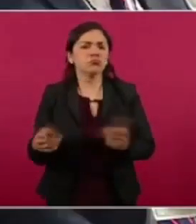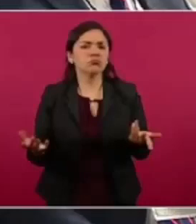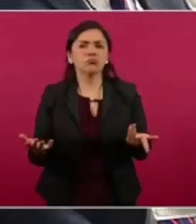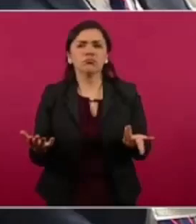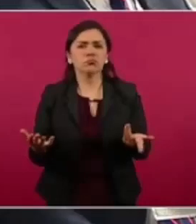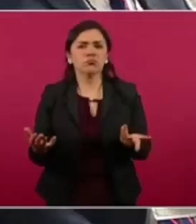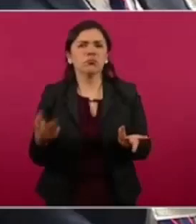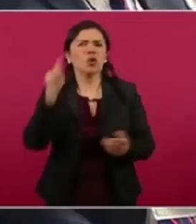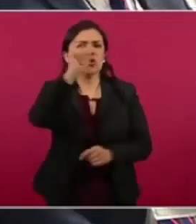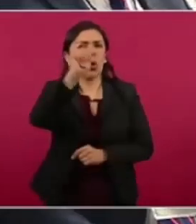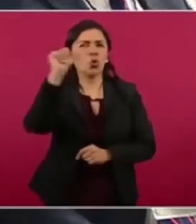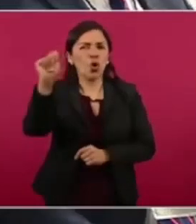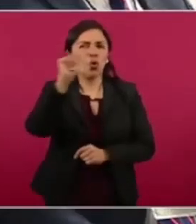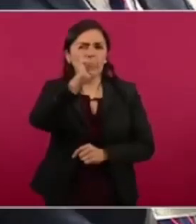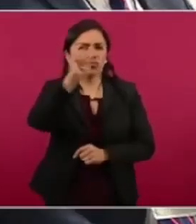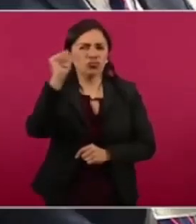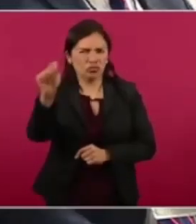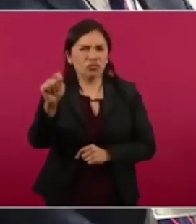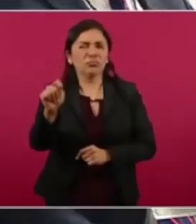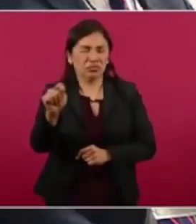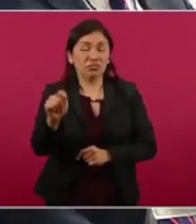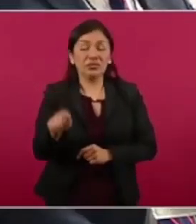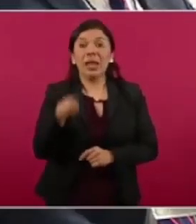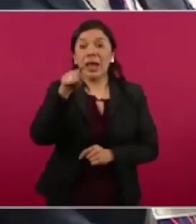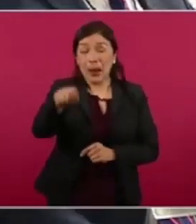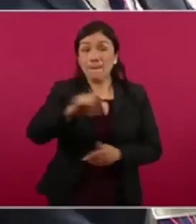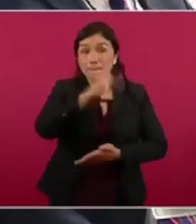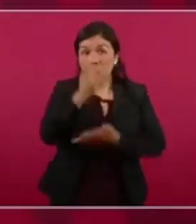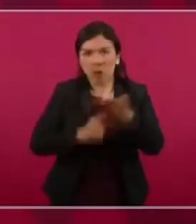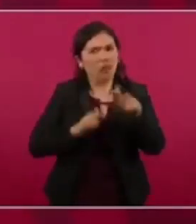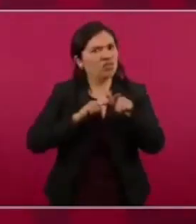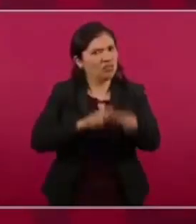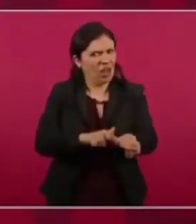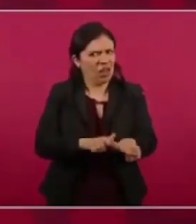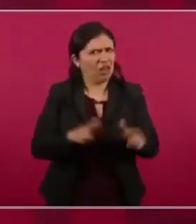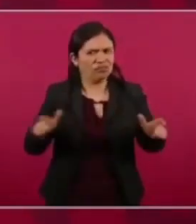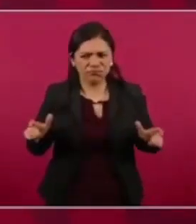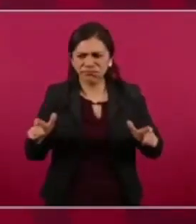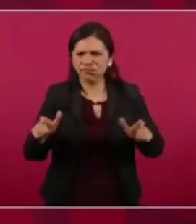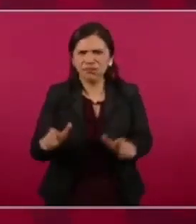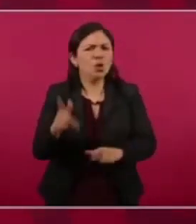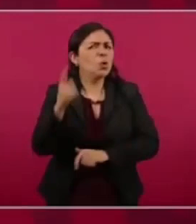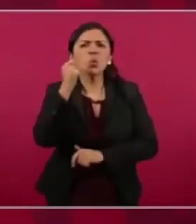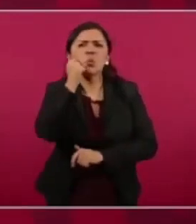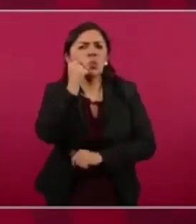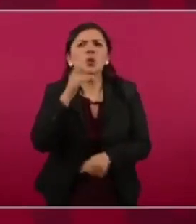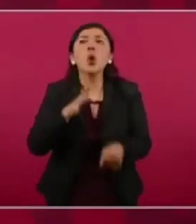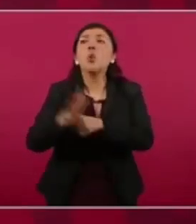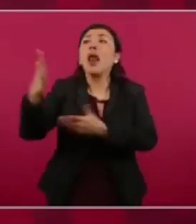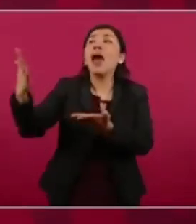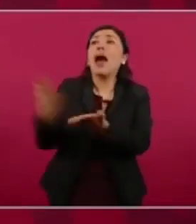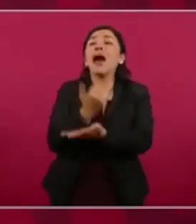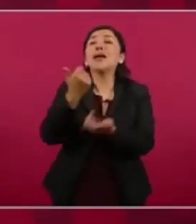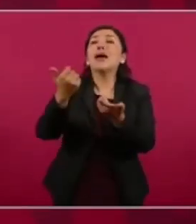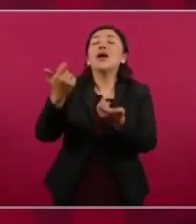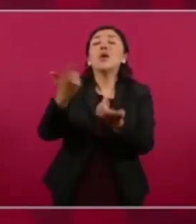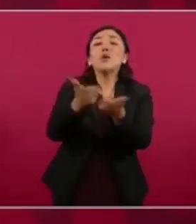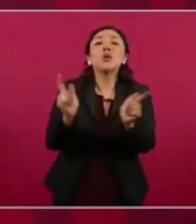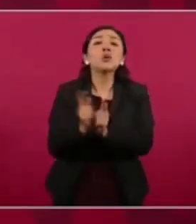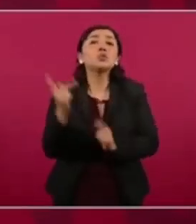en Torreón, ese programa se mantiene independientemente del resultado electoral.